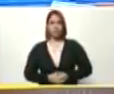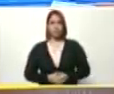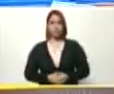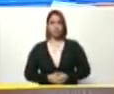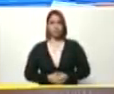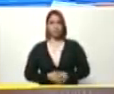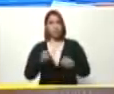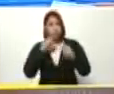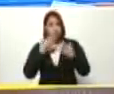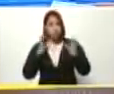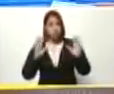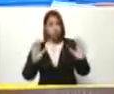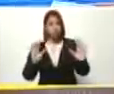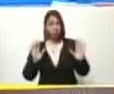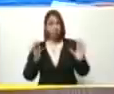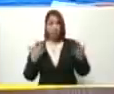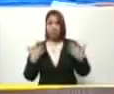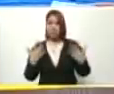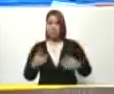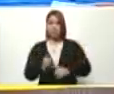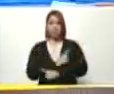Y bueno, vamos a acelerar,